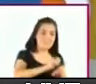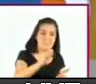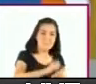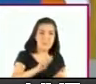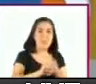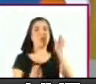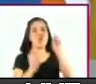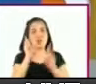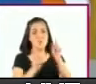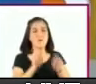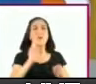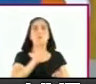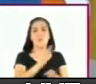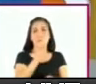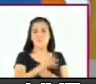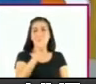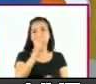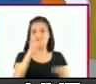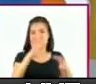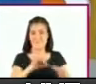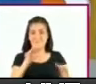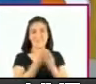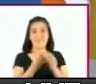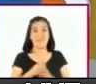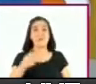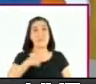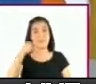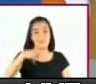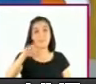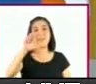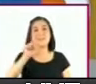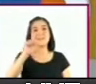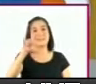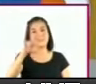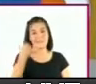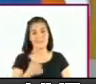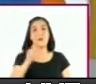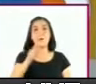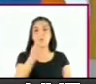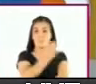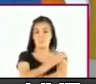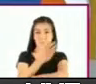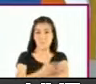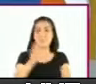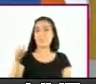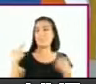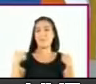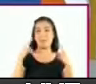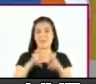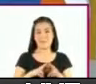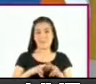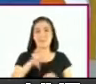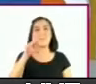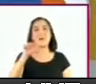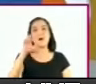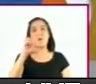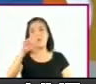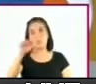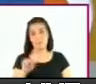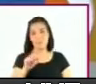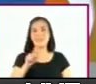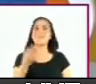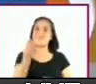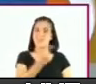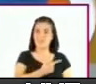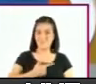puedan surgir durante la lección. Yo soy Leslie Mendivi y en esta ocasión nos acompaña la profesora Pamela Corona Limón, a quien me da